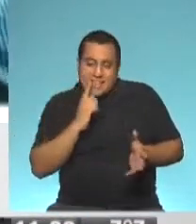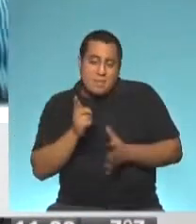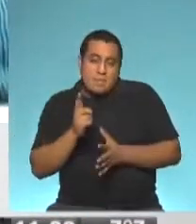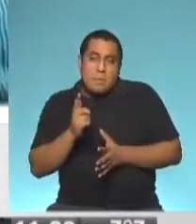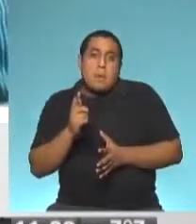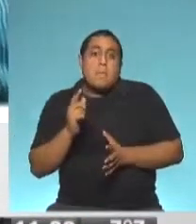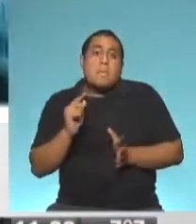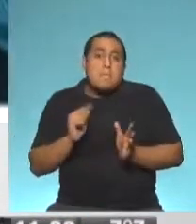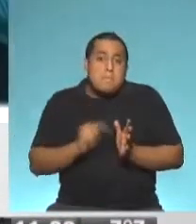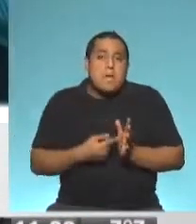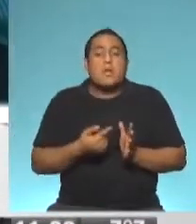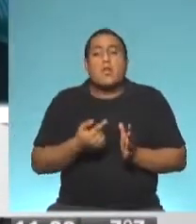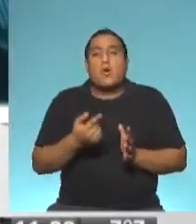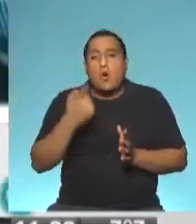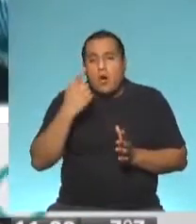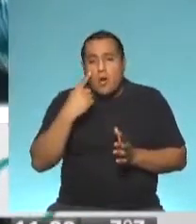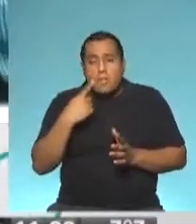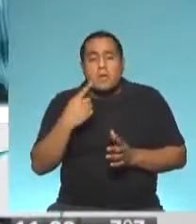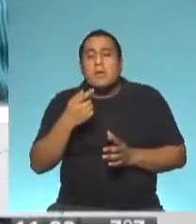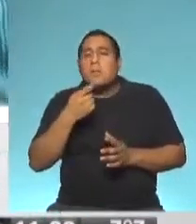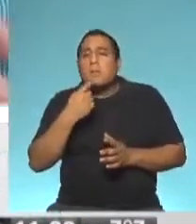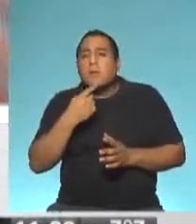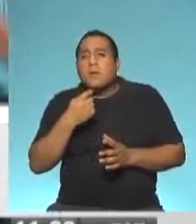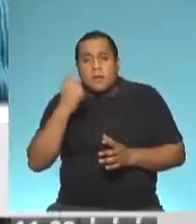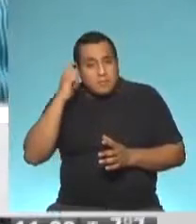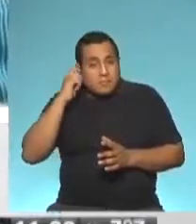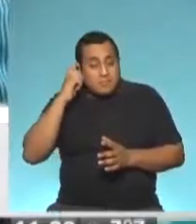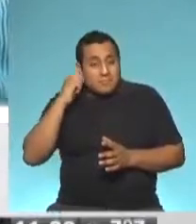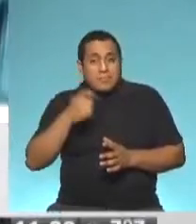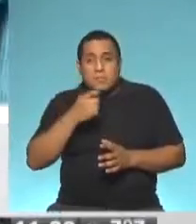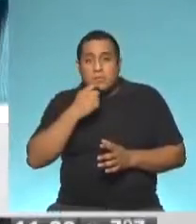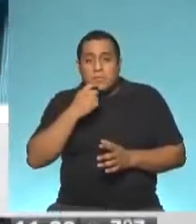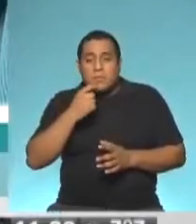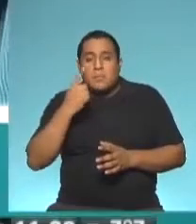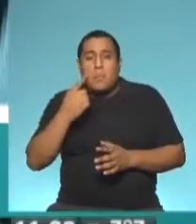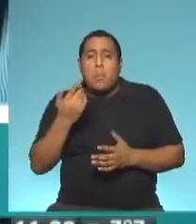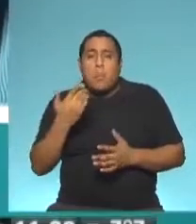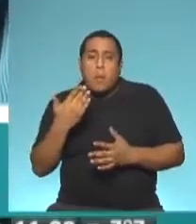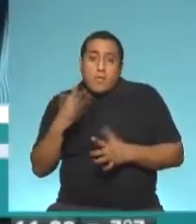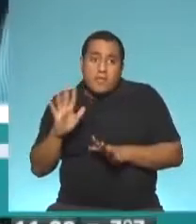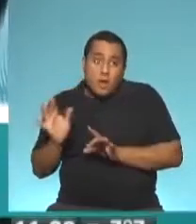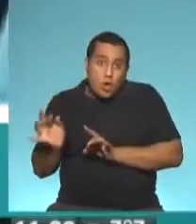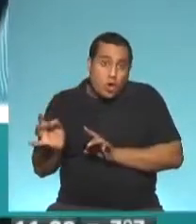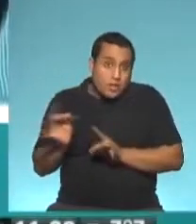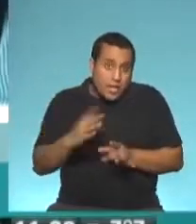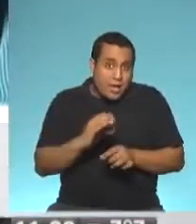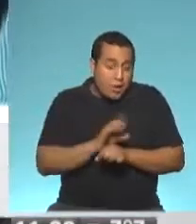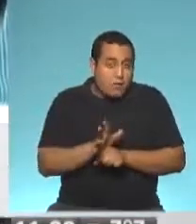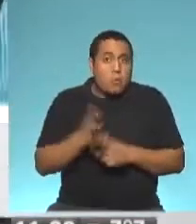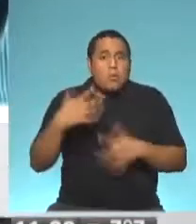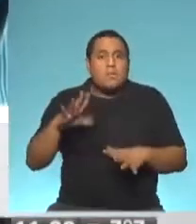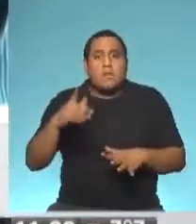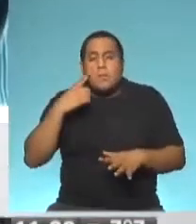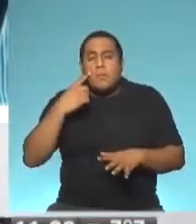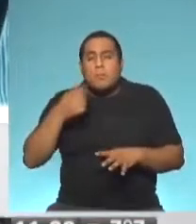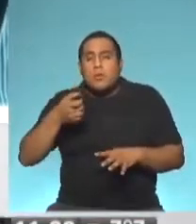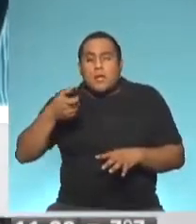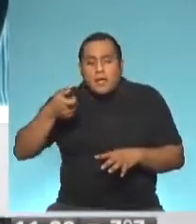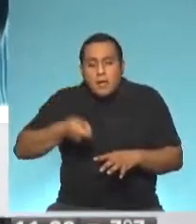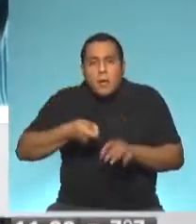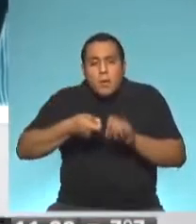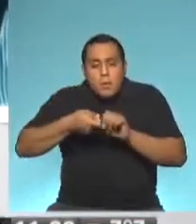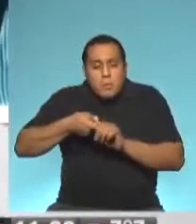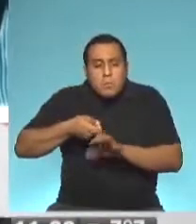Es un estudio que al instilar aire se puede contagiar, digamos, el COVID, y por eso se dejó drásticamente de hacer en el